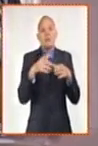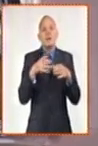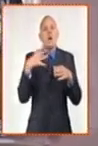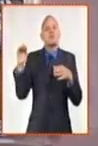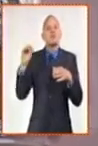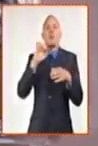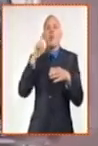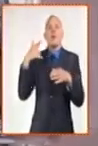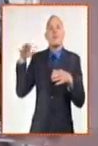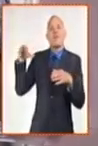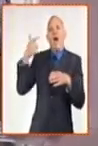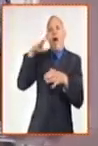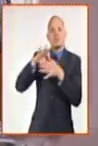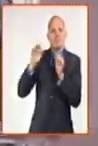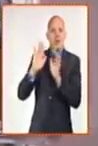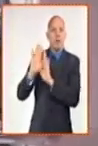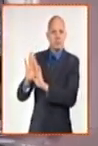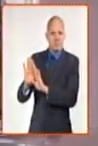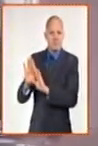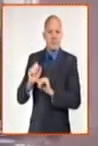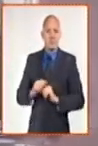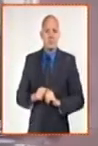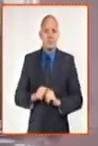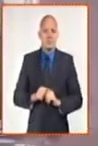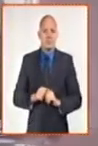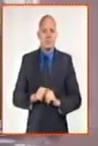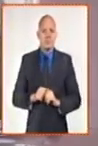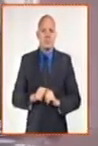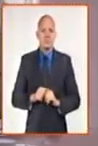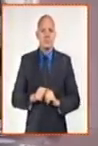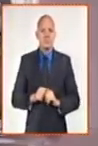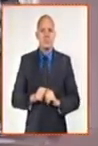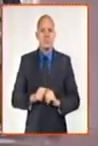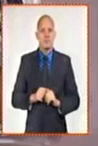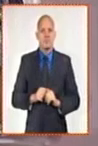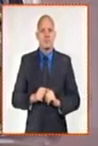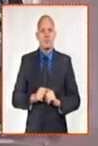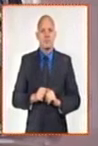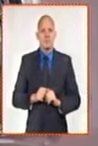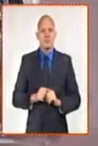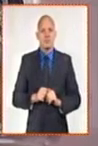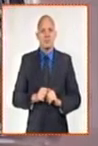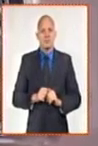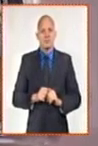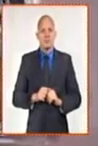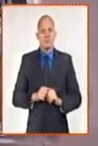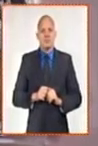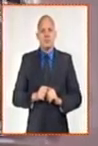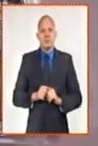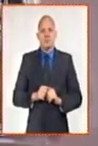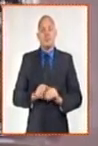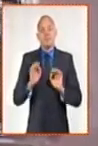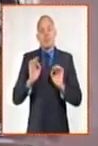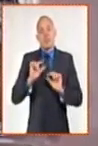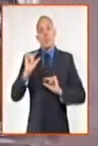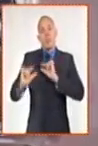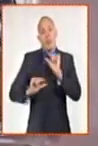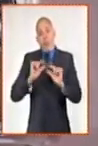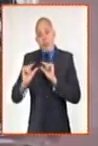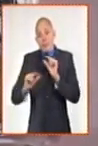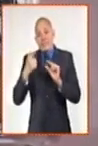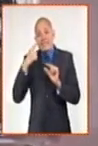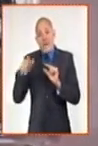ya para las zonas más afectadas, fundamentalmente a Pinar del Río, y por supuesto un nivel también para la provincia de Artemisa, para